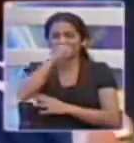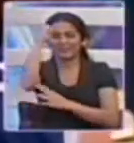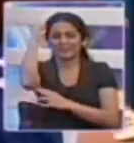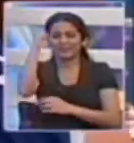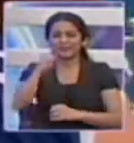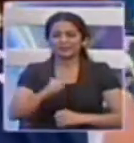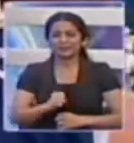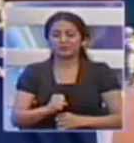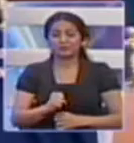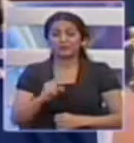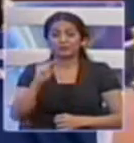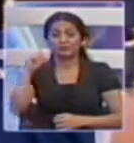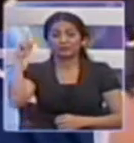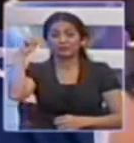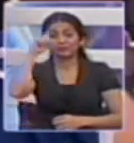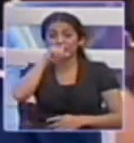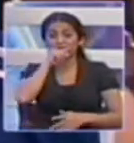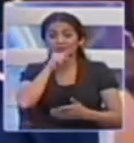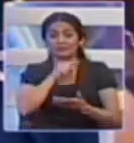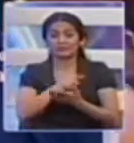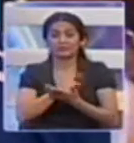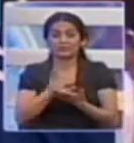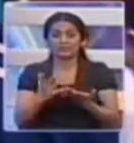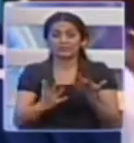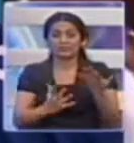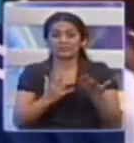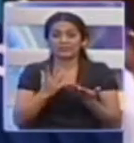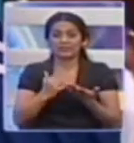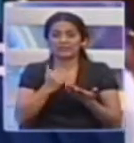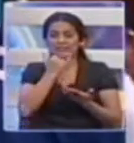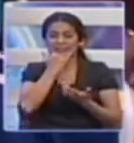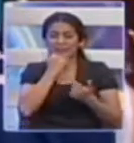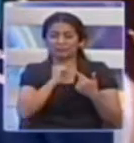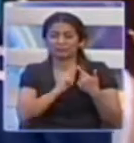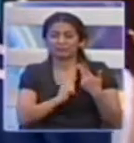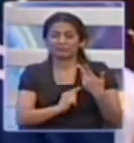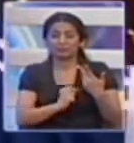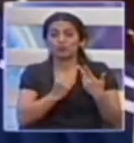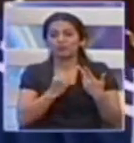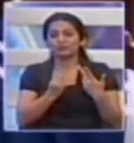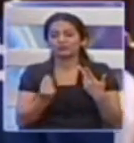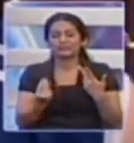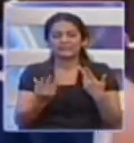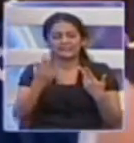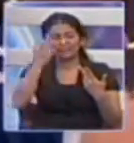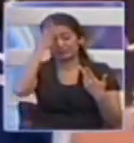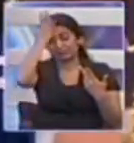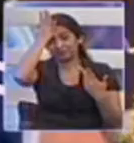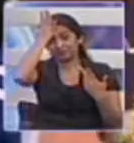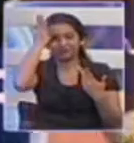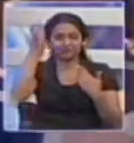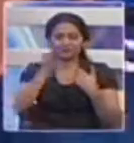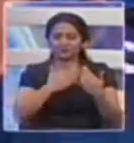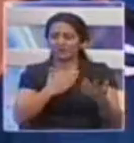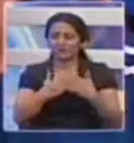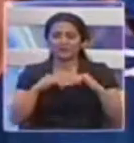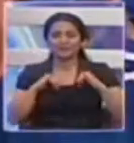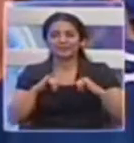poquito complicado porque nosotros tuvimos demasiados errores, nos caímos por un momento, pero igual nos volvimos a